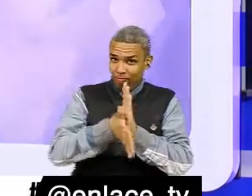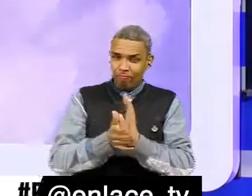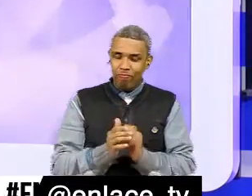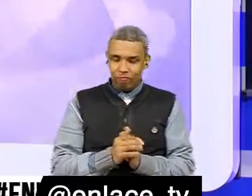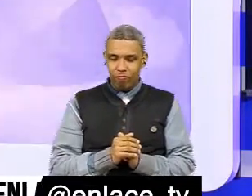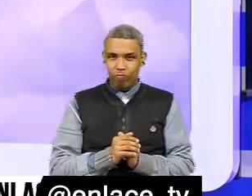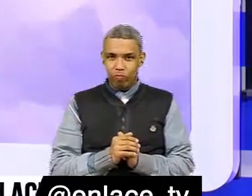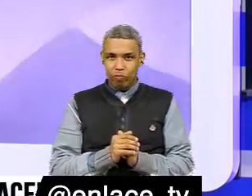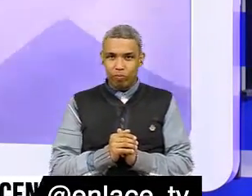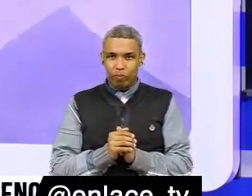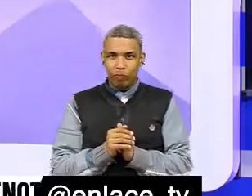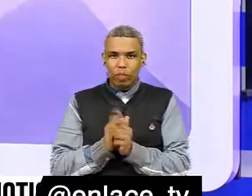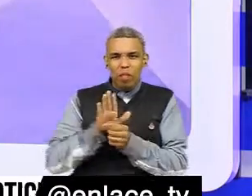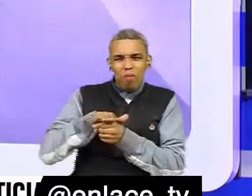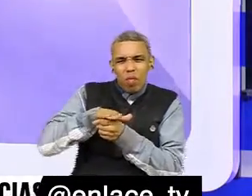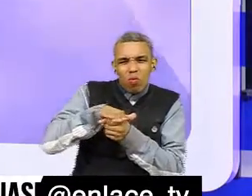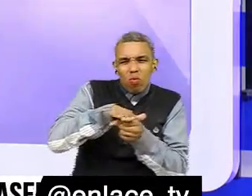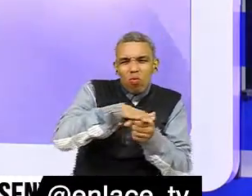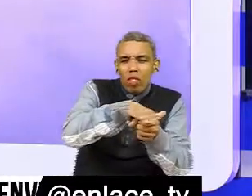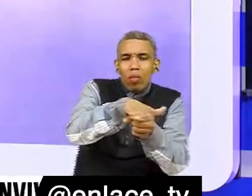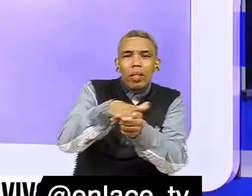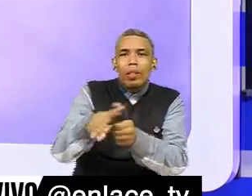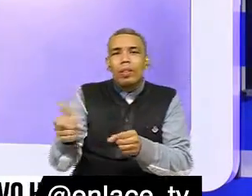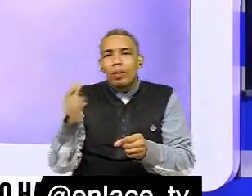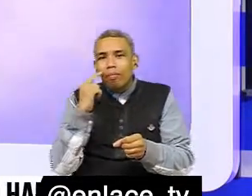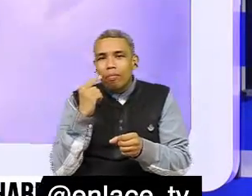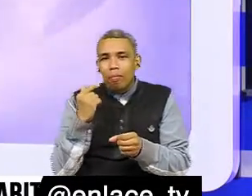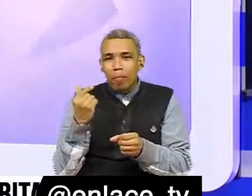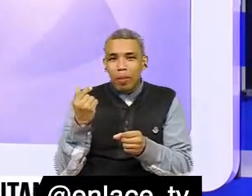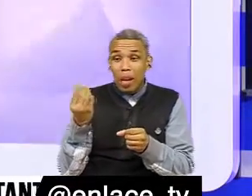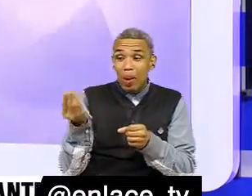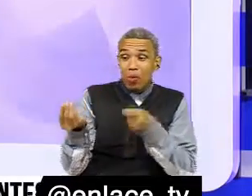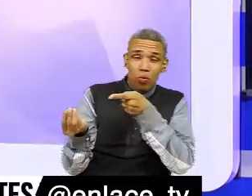ellos, uno de los clubes participantes, Marianos, que hace